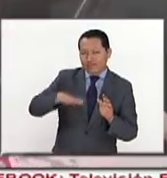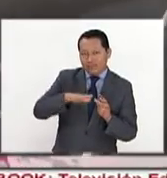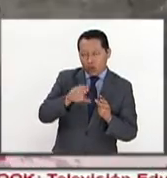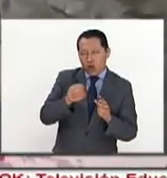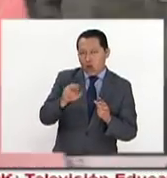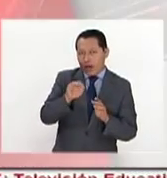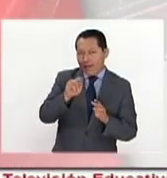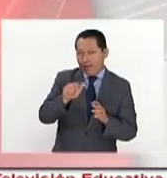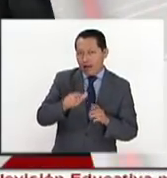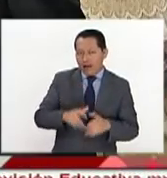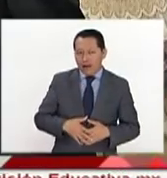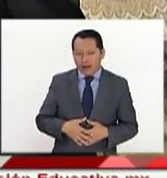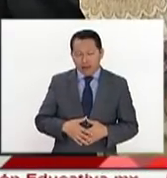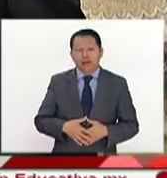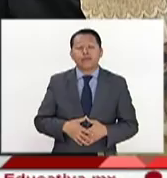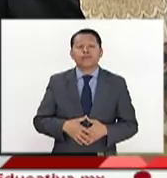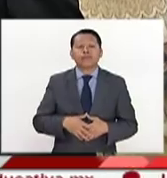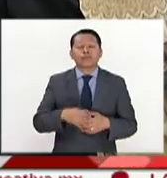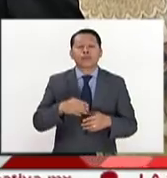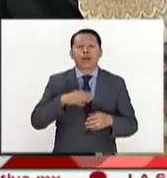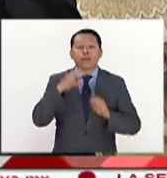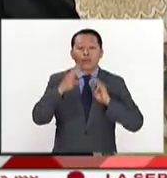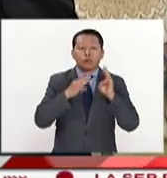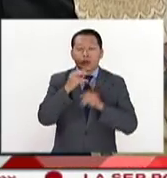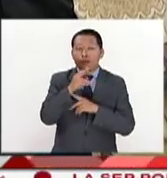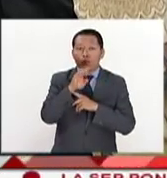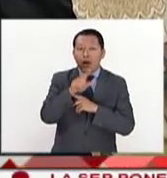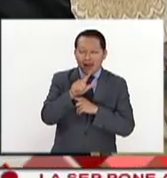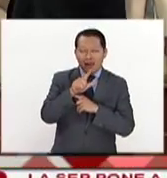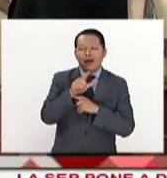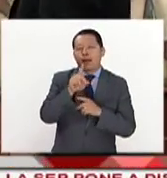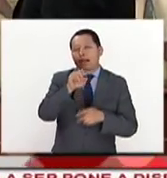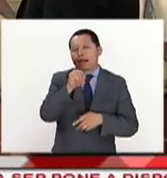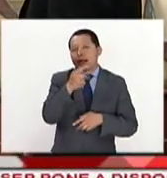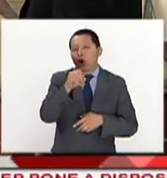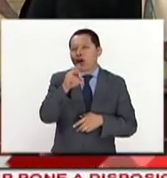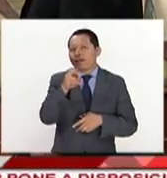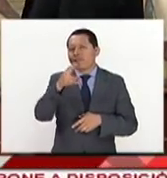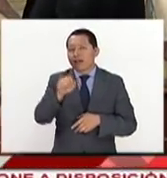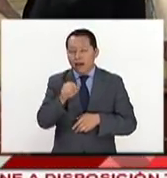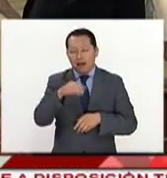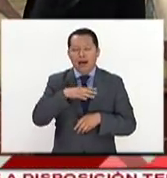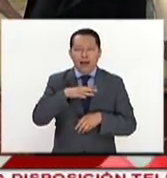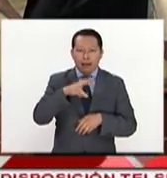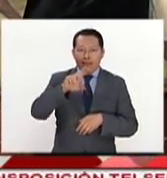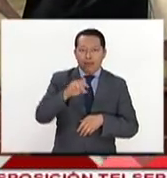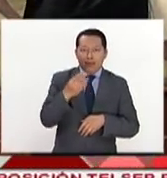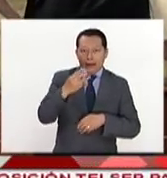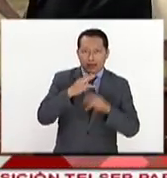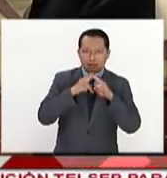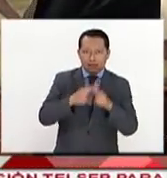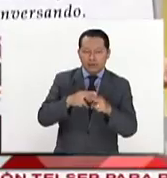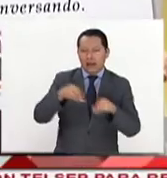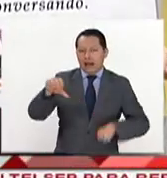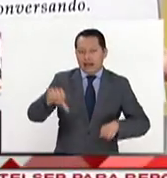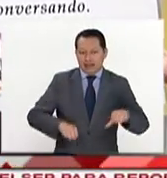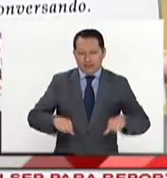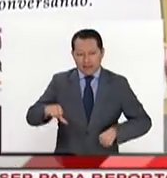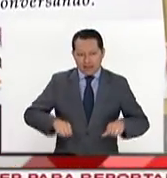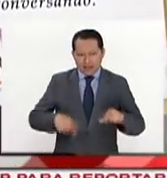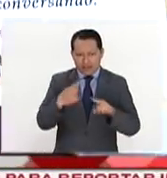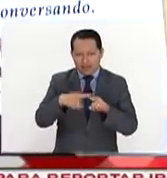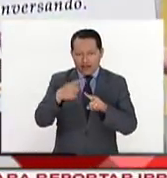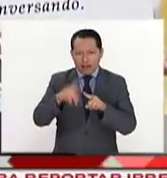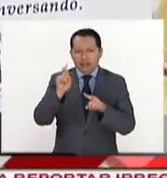Oriental. El Museo Mural Diego Rivera celebra su 30º aniversario con una serie de actividades que incluye